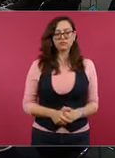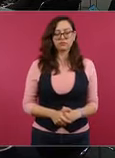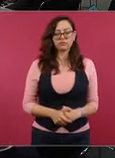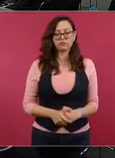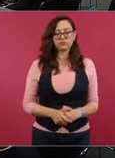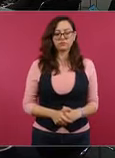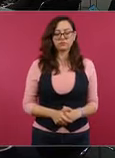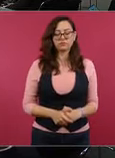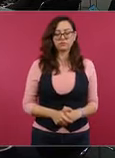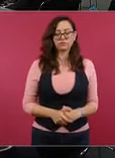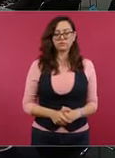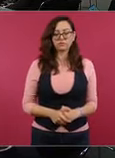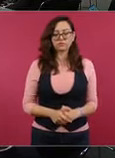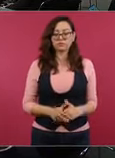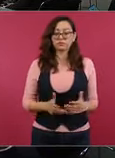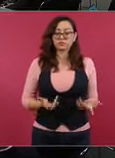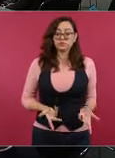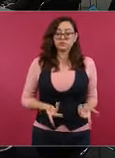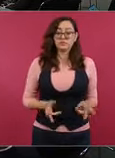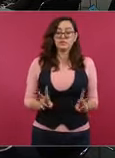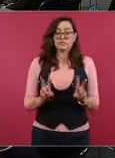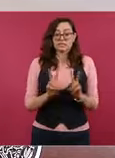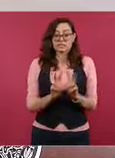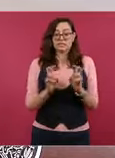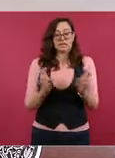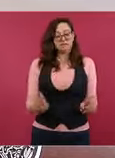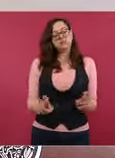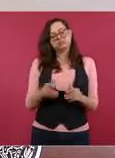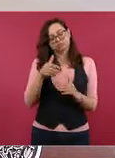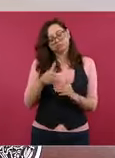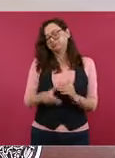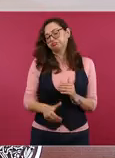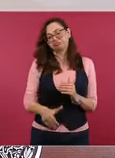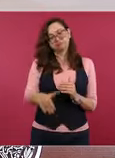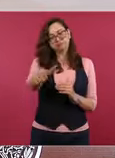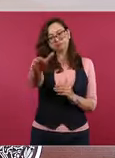Pero eso es un tema hacia adelante.